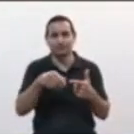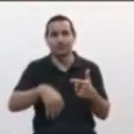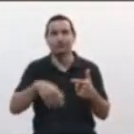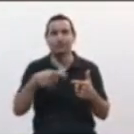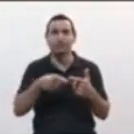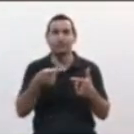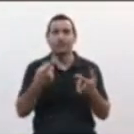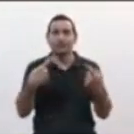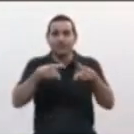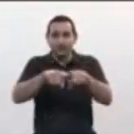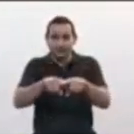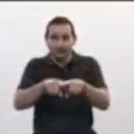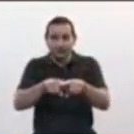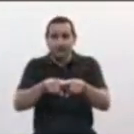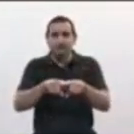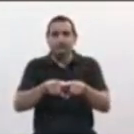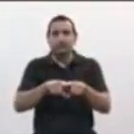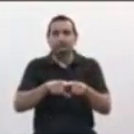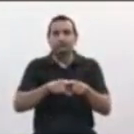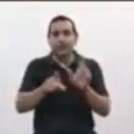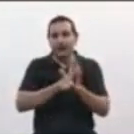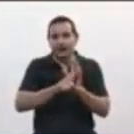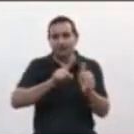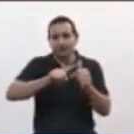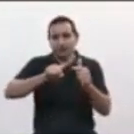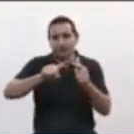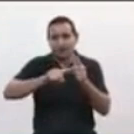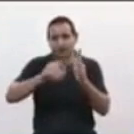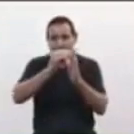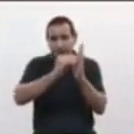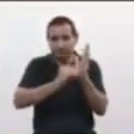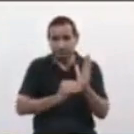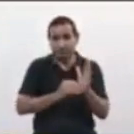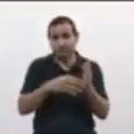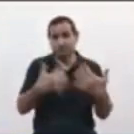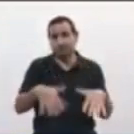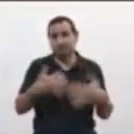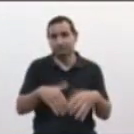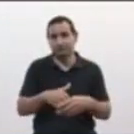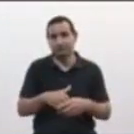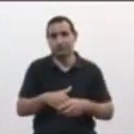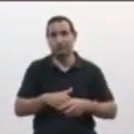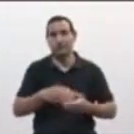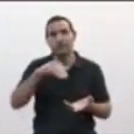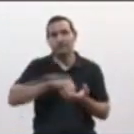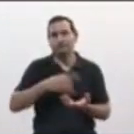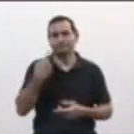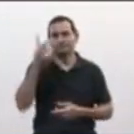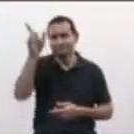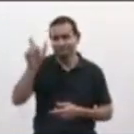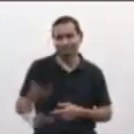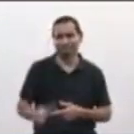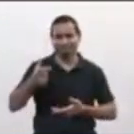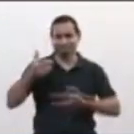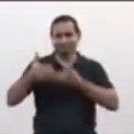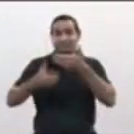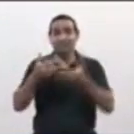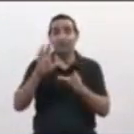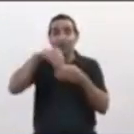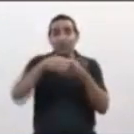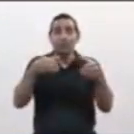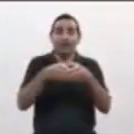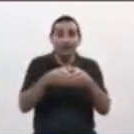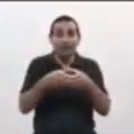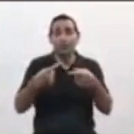concubinas es decir un prócer como dije antes pero además un hombre de avanzada en un partido que todavía